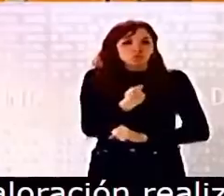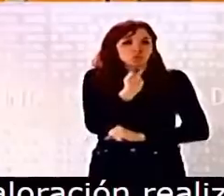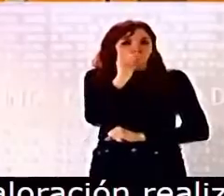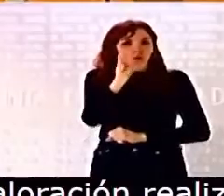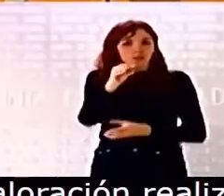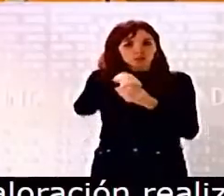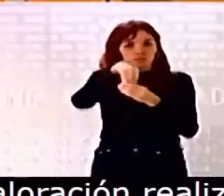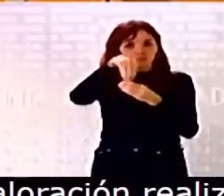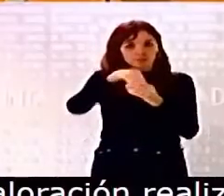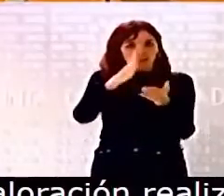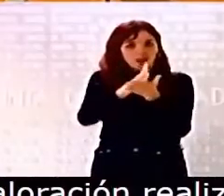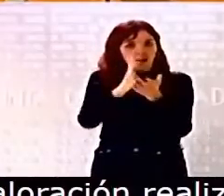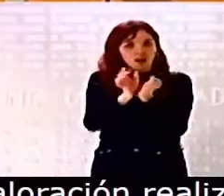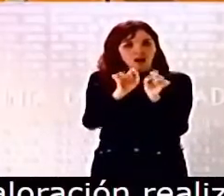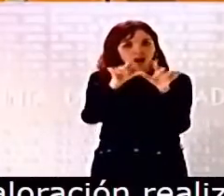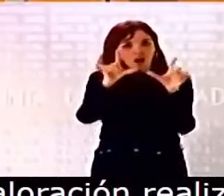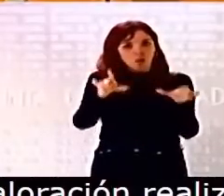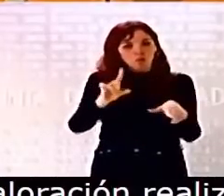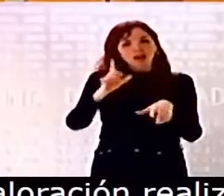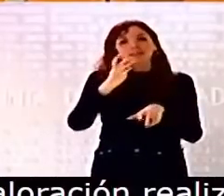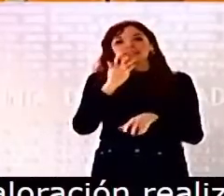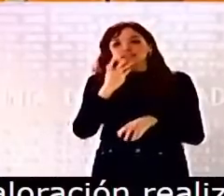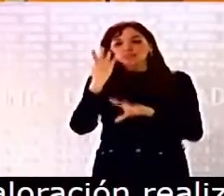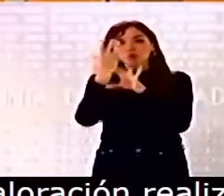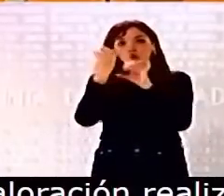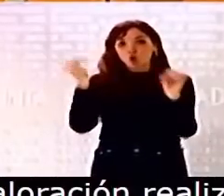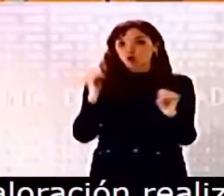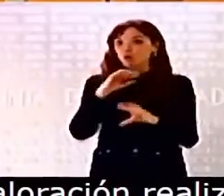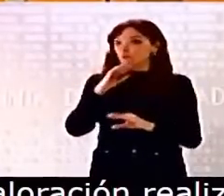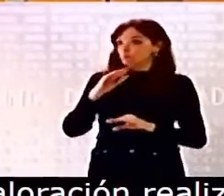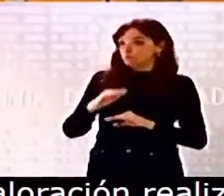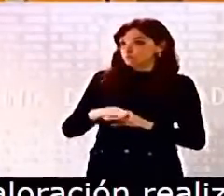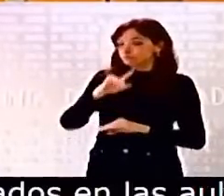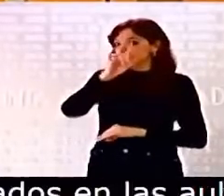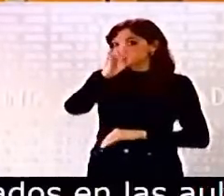en las aulas, si se está siguiendo el protocolo acerca de